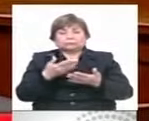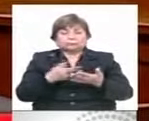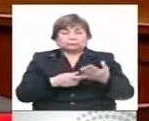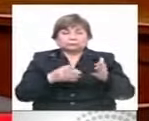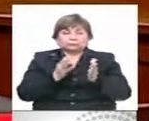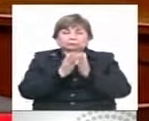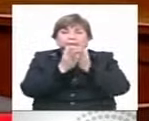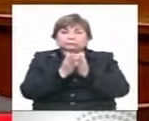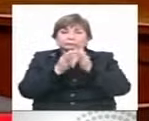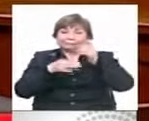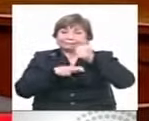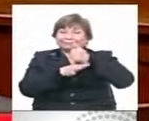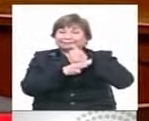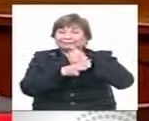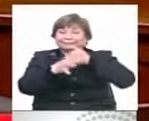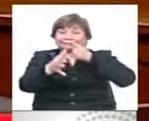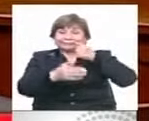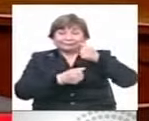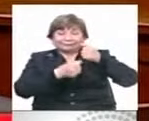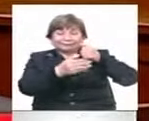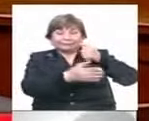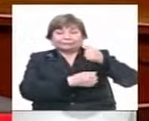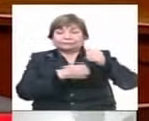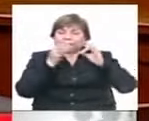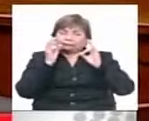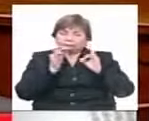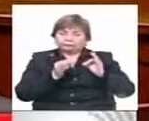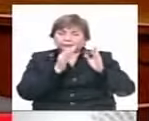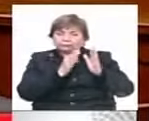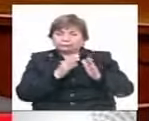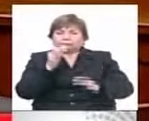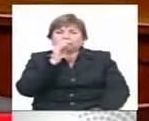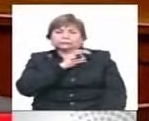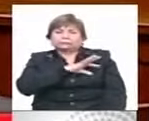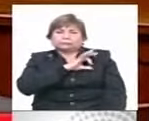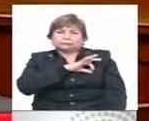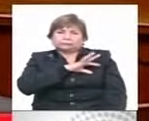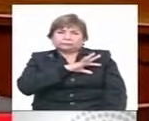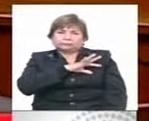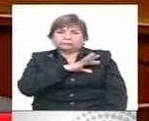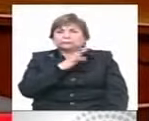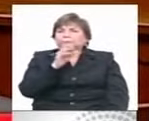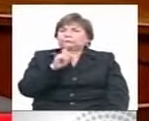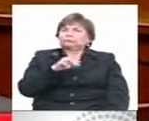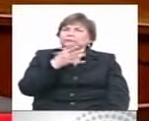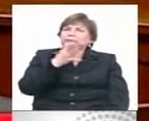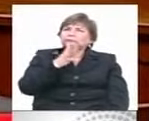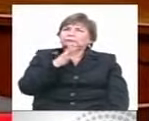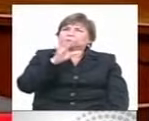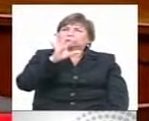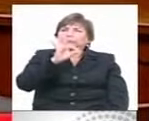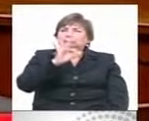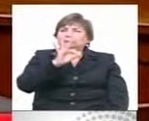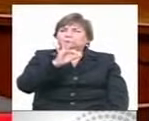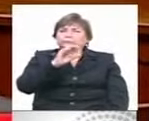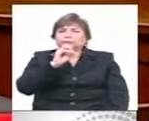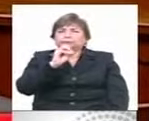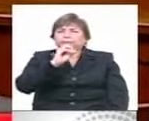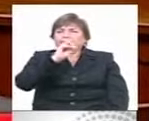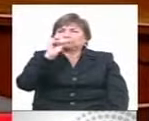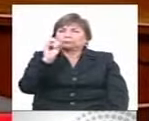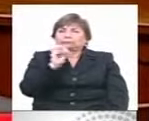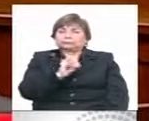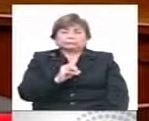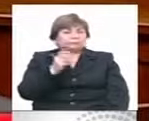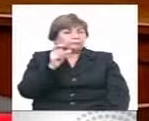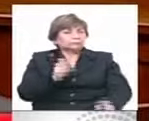flota pesquera artesanal esté formalizada, beneficiando aproximadamente a más de 90.000 pescadores